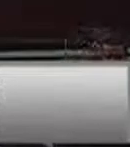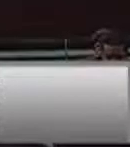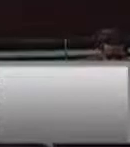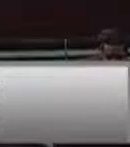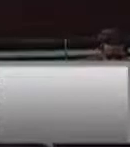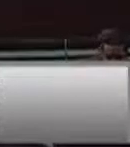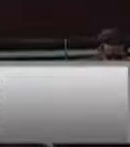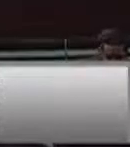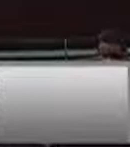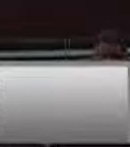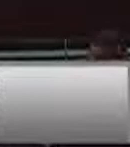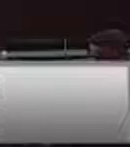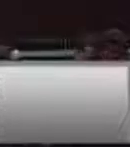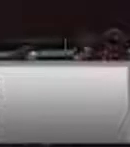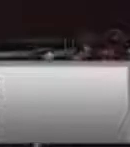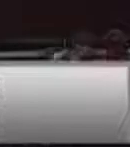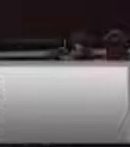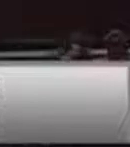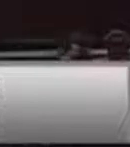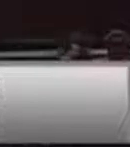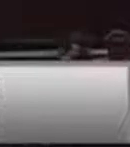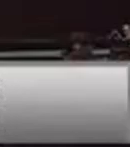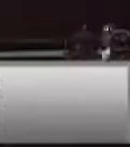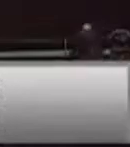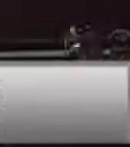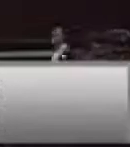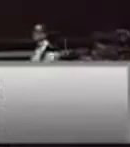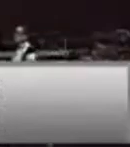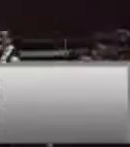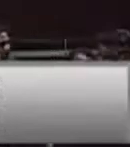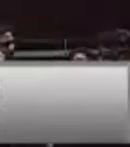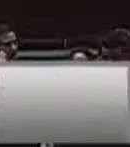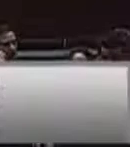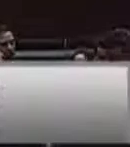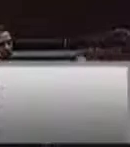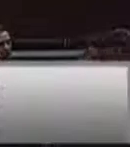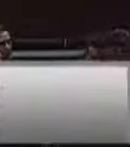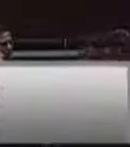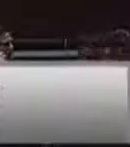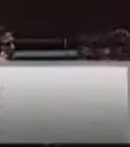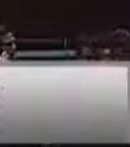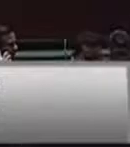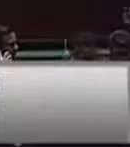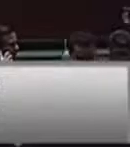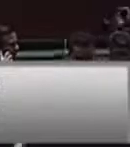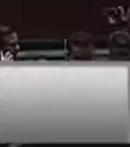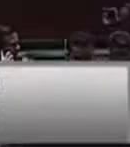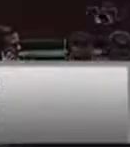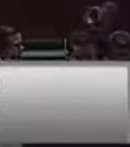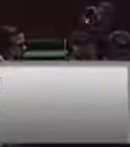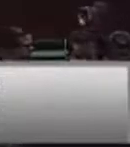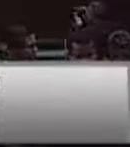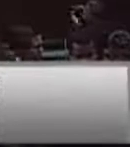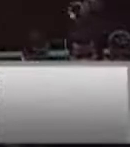Adelante, diputado. La diputada presenta dos iniciativas, por lo que seremos flexibles con los